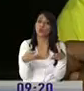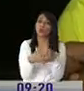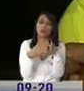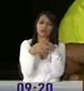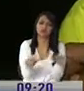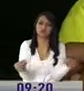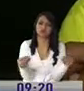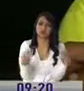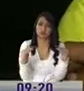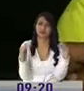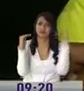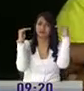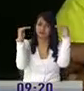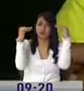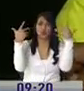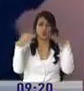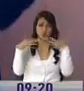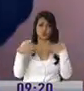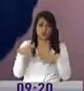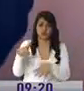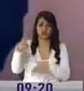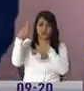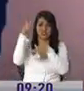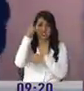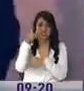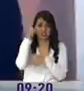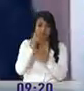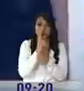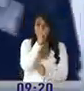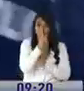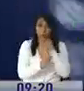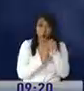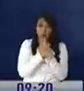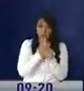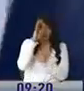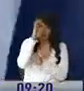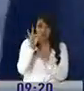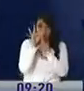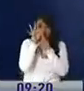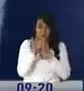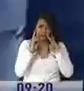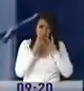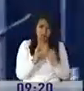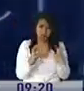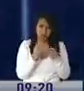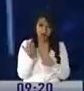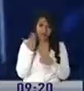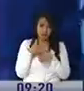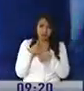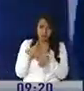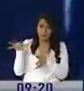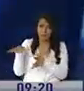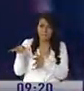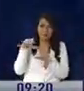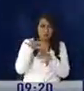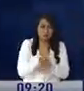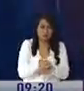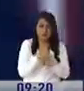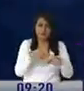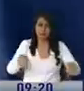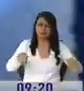superior con su cabea por cerca de un año agentes de la ulco respaldados en operativos anteriores lograron armar el